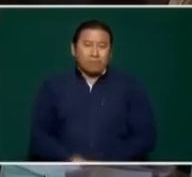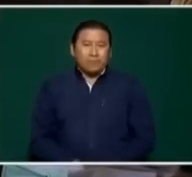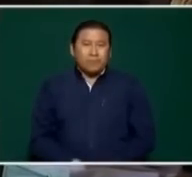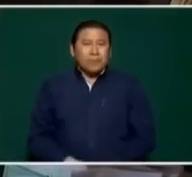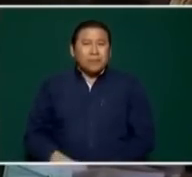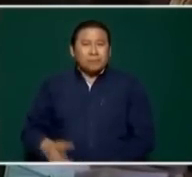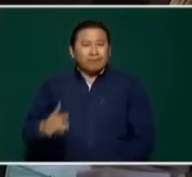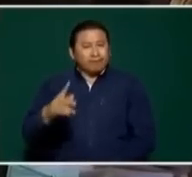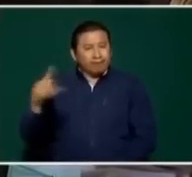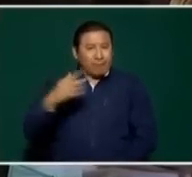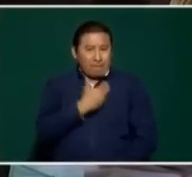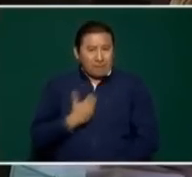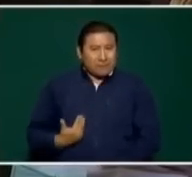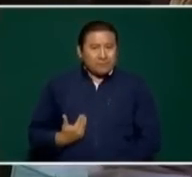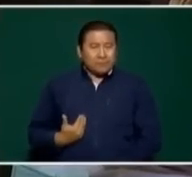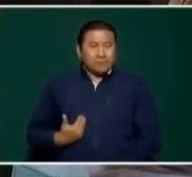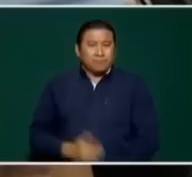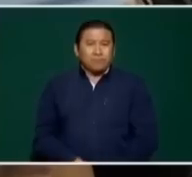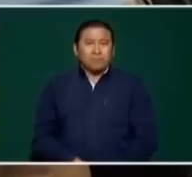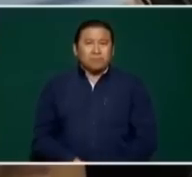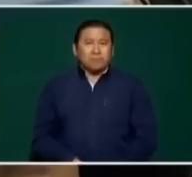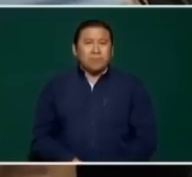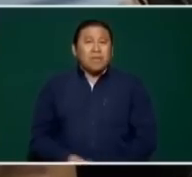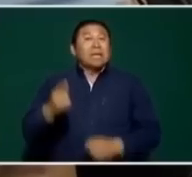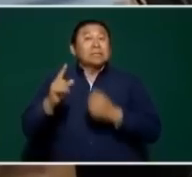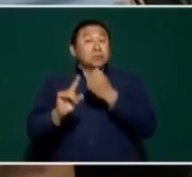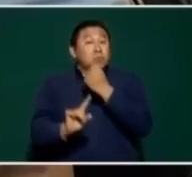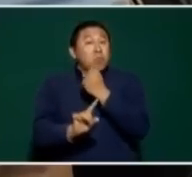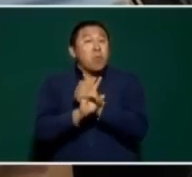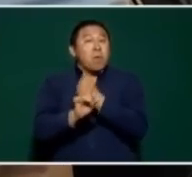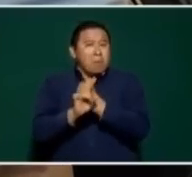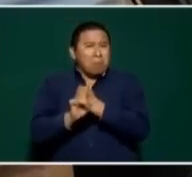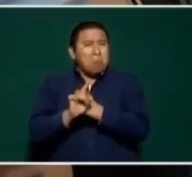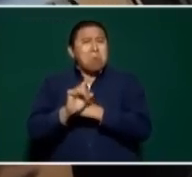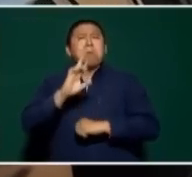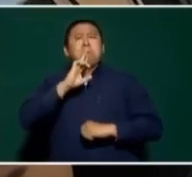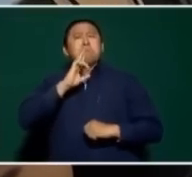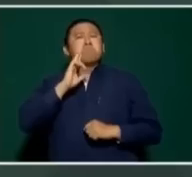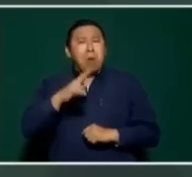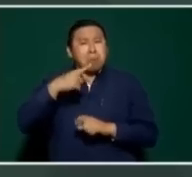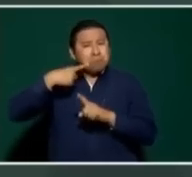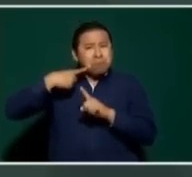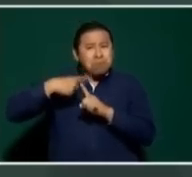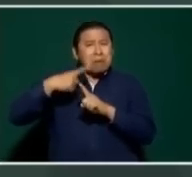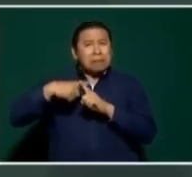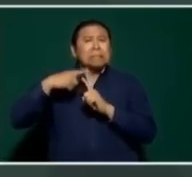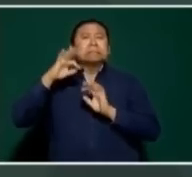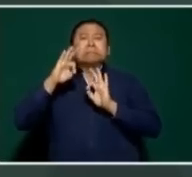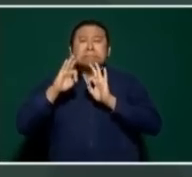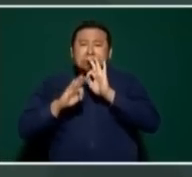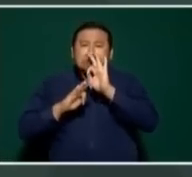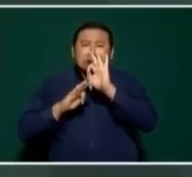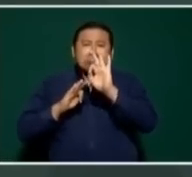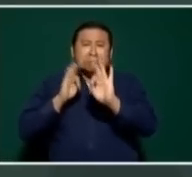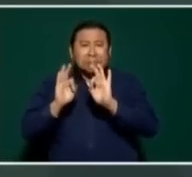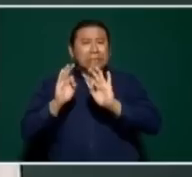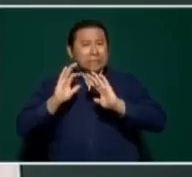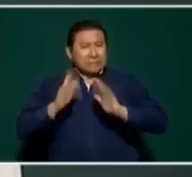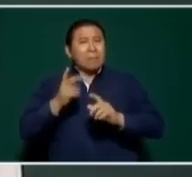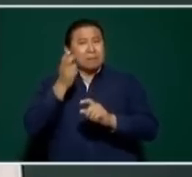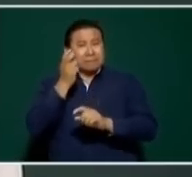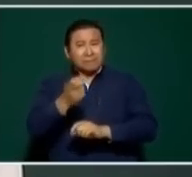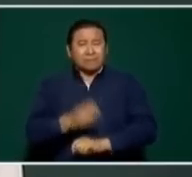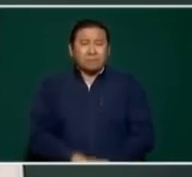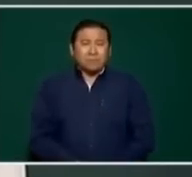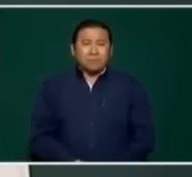Yo creo que es un problema que tiene solución, que ya estamos actuando para